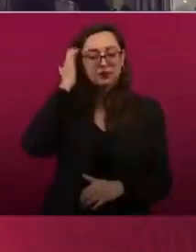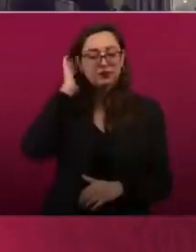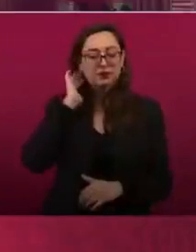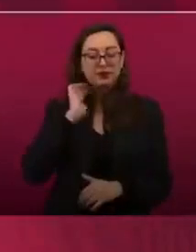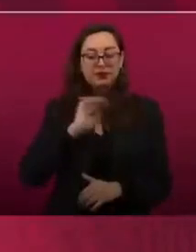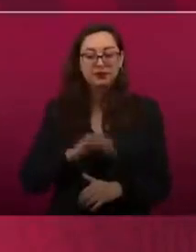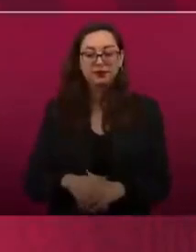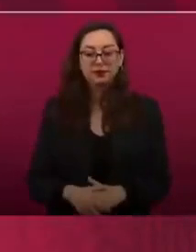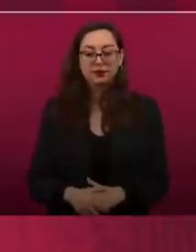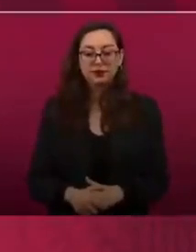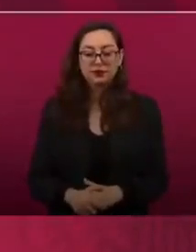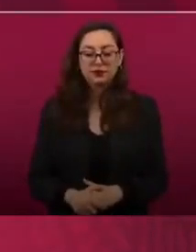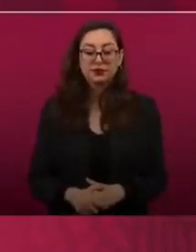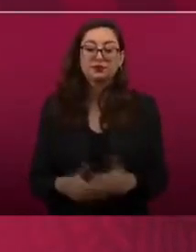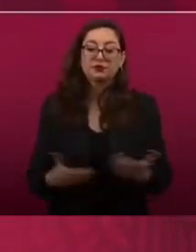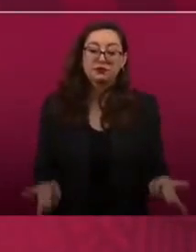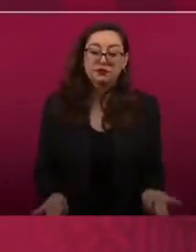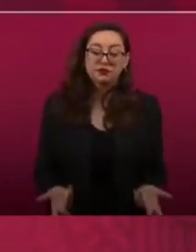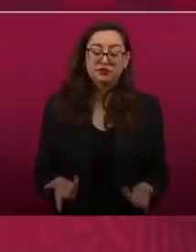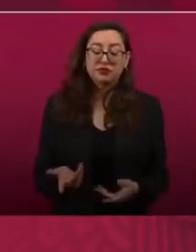Ah, lo de Total,